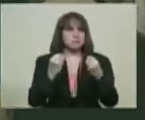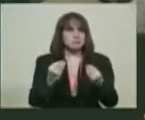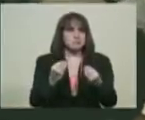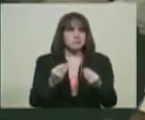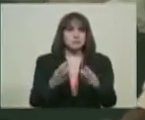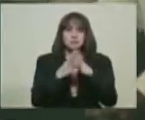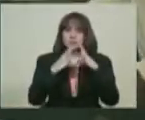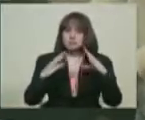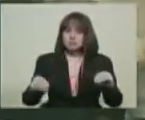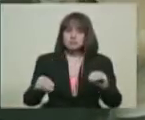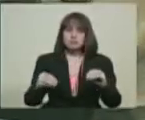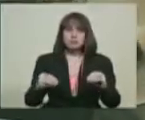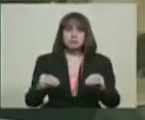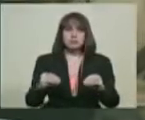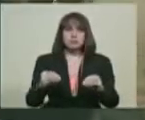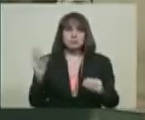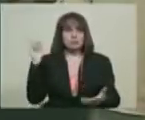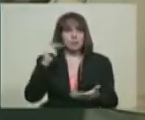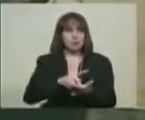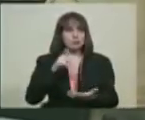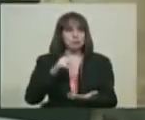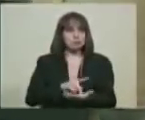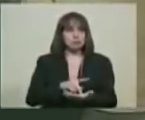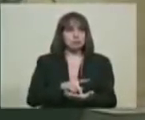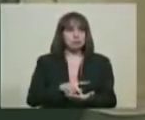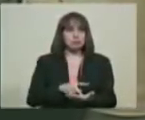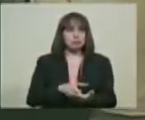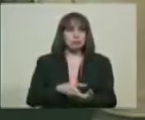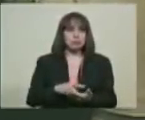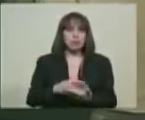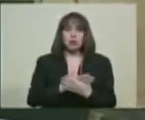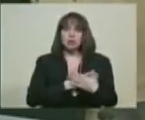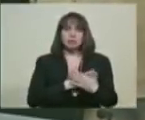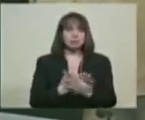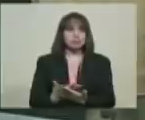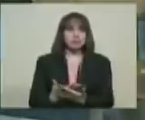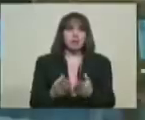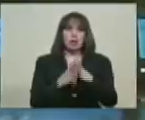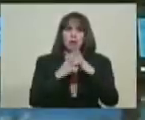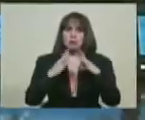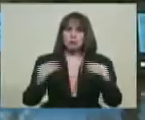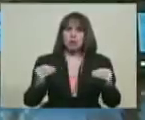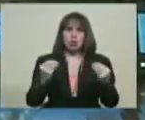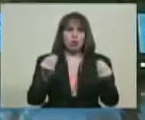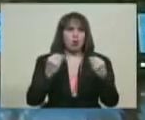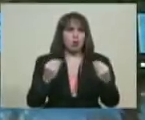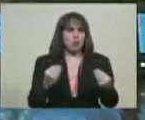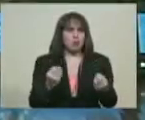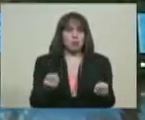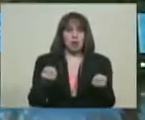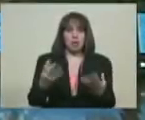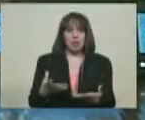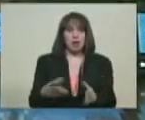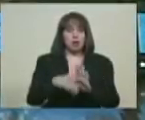afrodescendientes, destacó que estarán poniendo todas las alianzas y todos los alcances de la ANOAL para garantizar estos